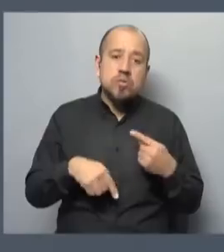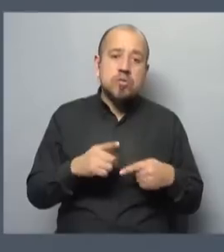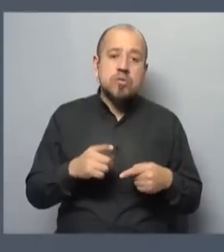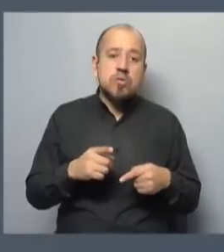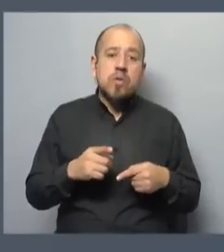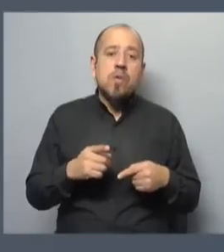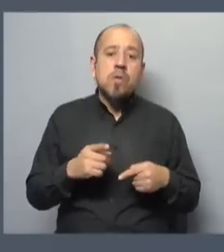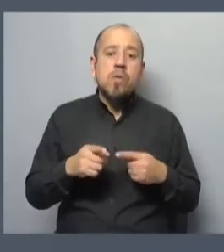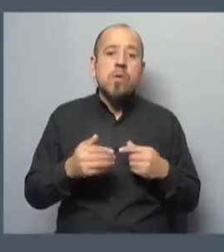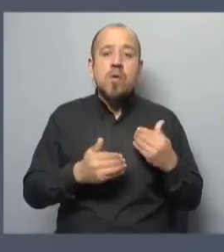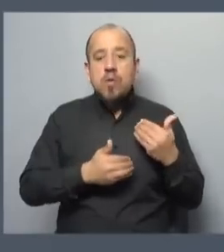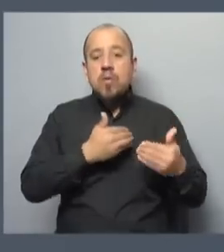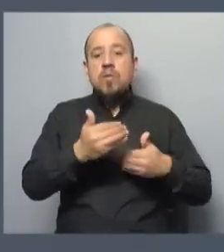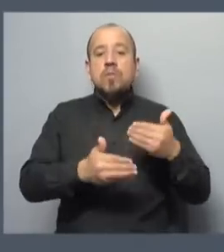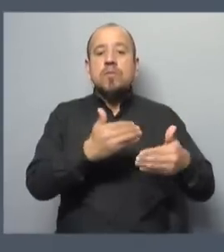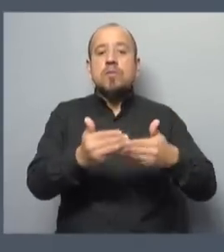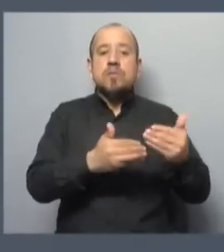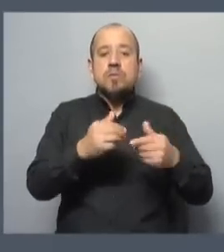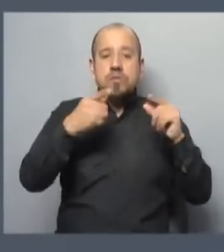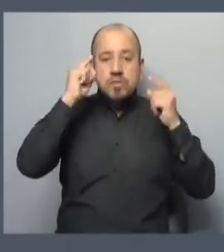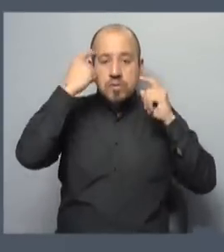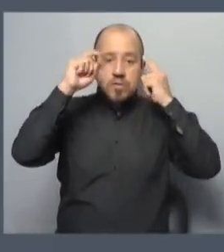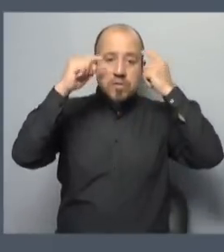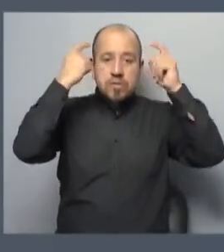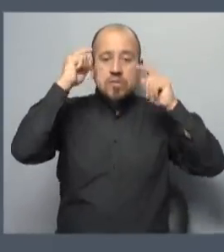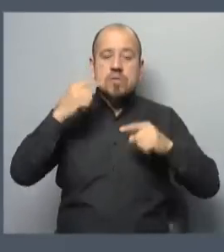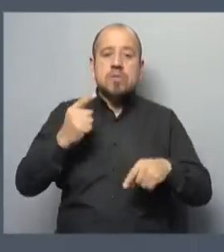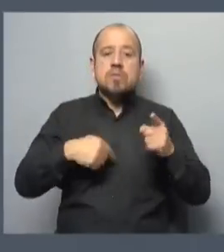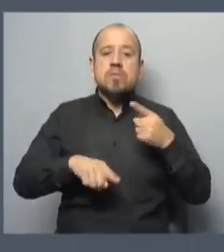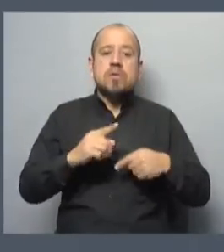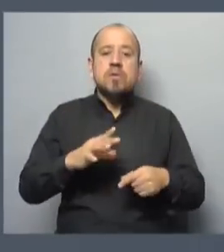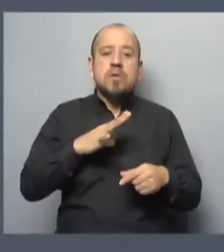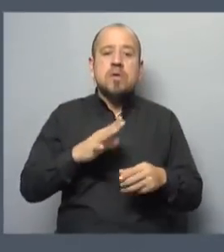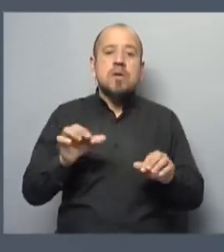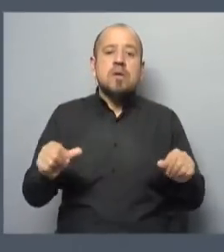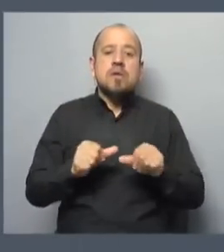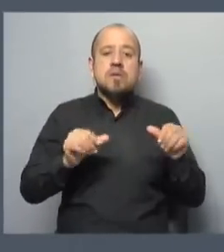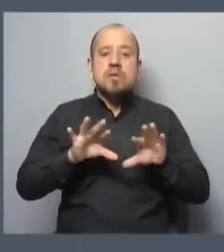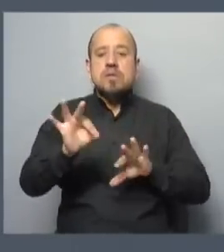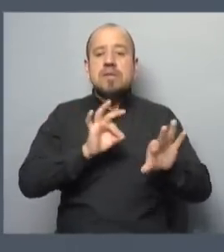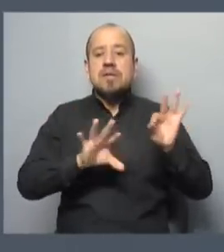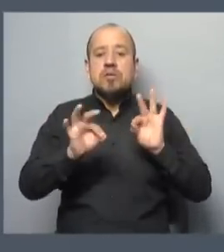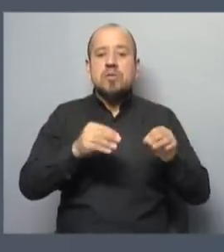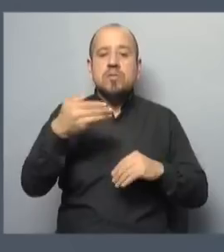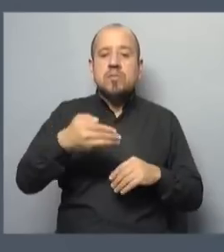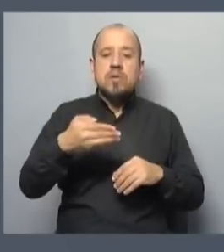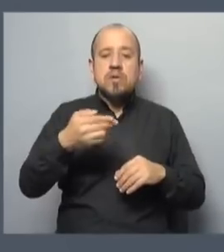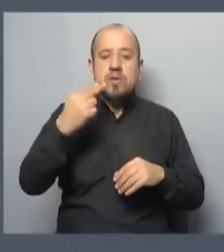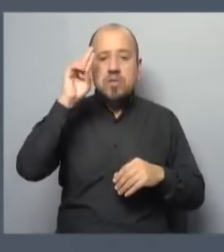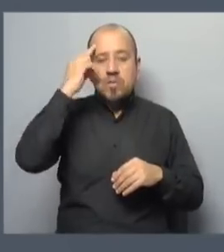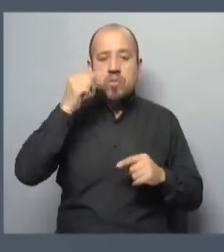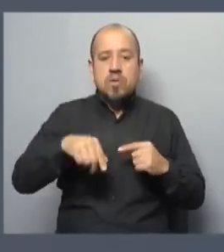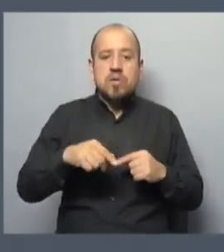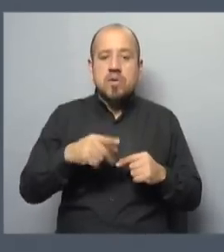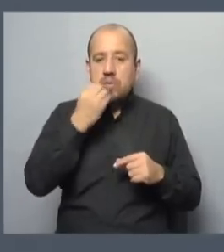así realmente un proceso y ser muy creativo pero tenemos prácticamente que hacer una selección b de uruguay los mejores jugadores del torneo